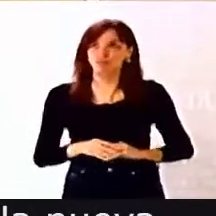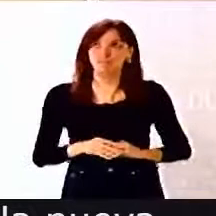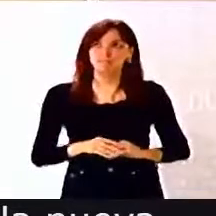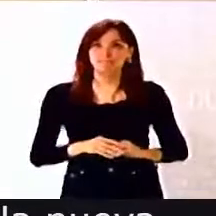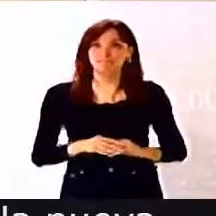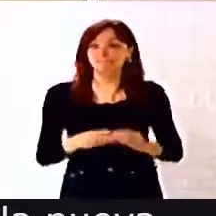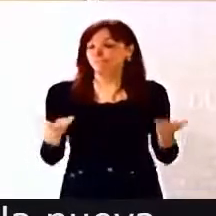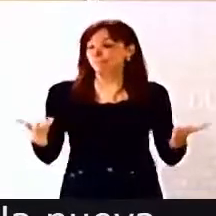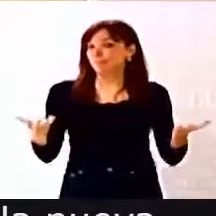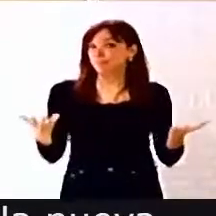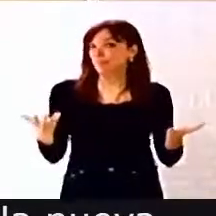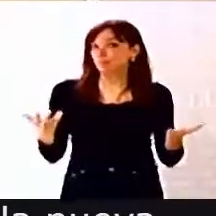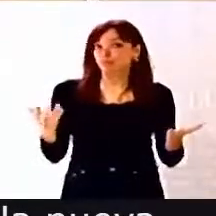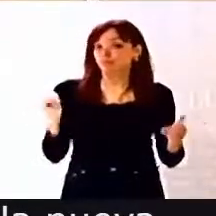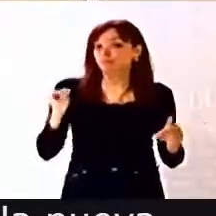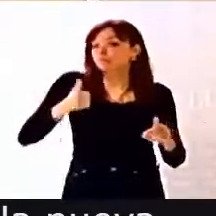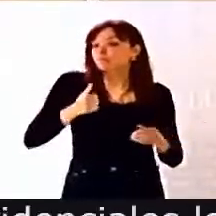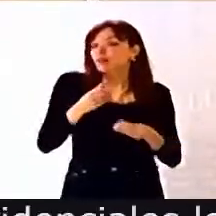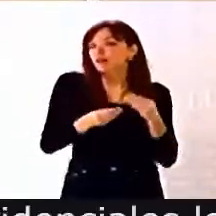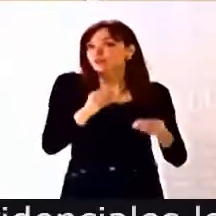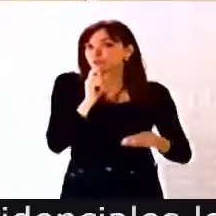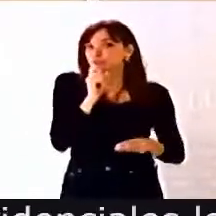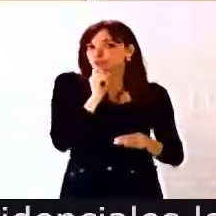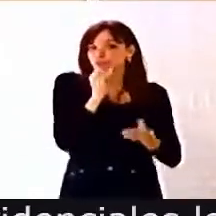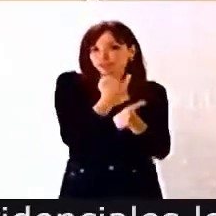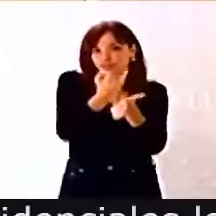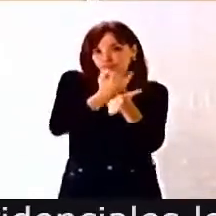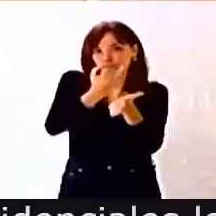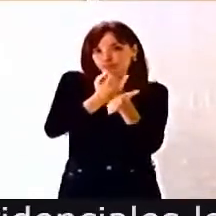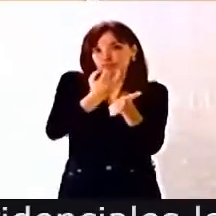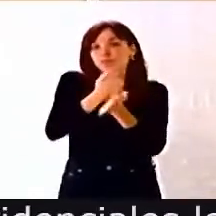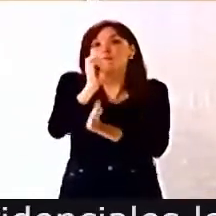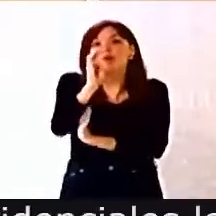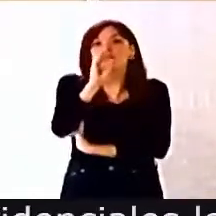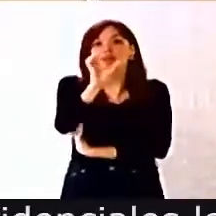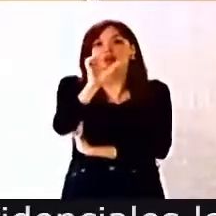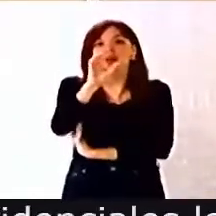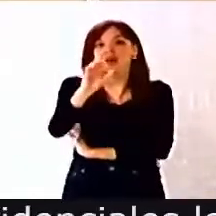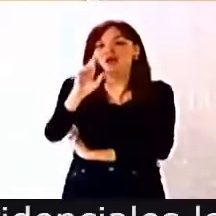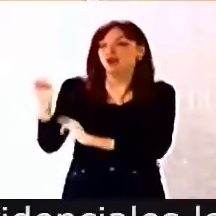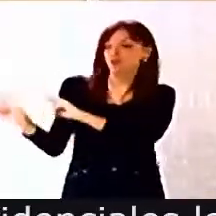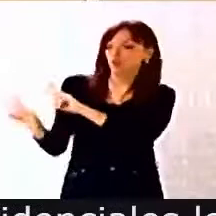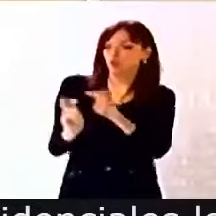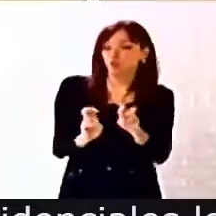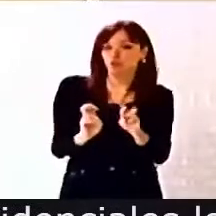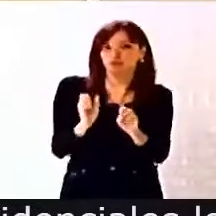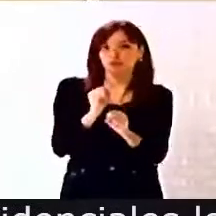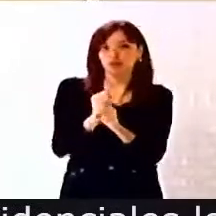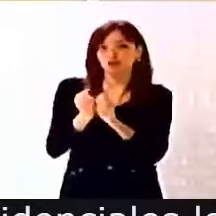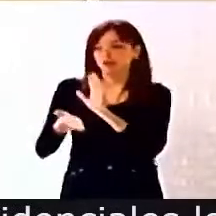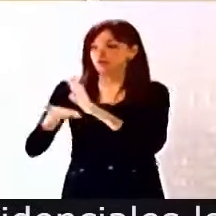Lo ha sido realizando PCR a los trabajadores que se incorporaban de vacaciones